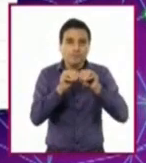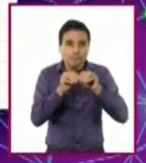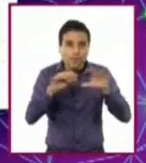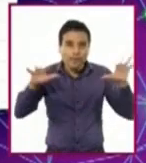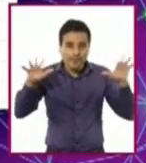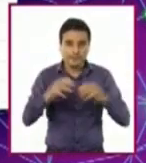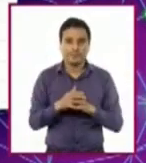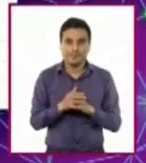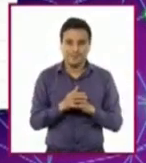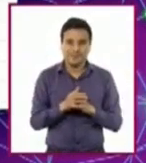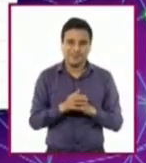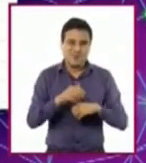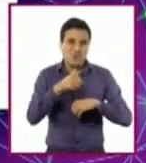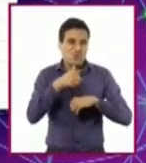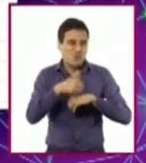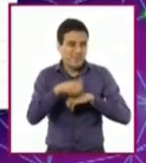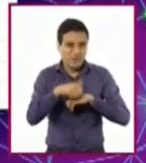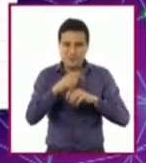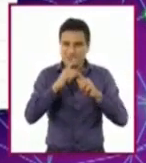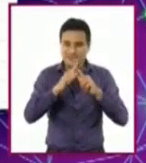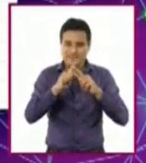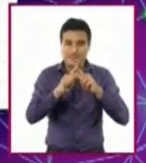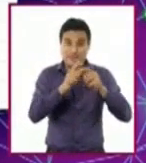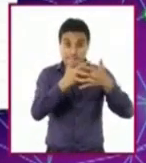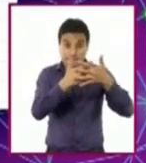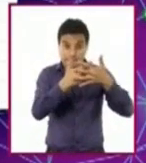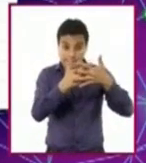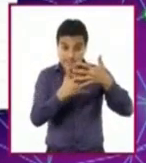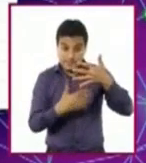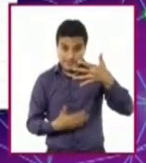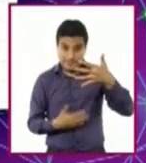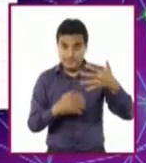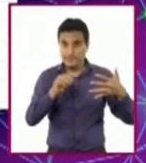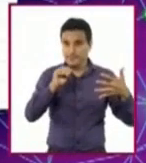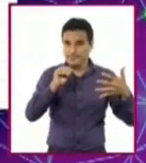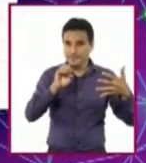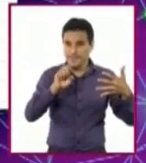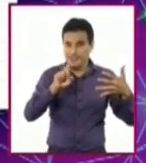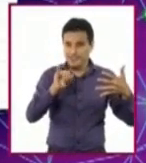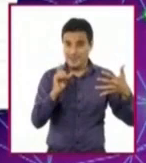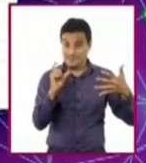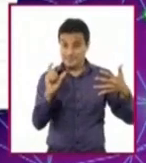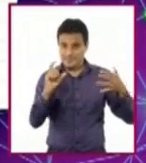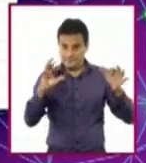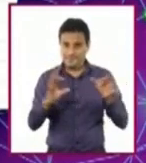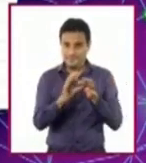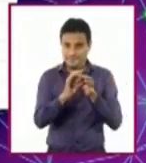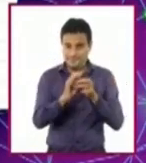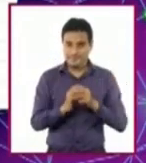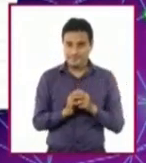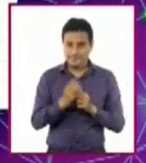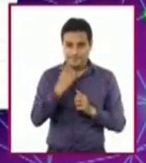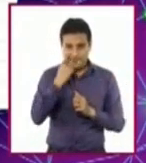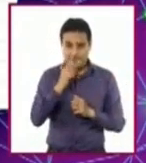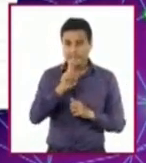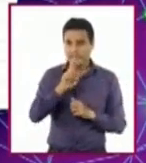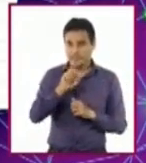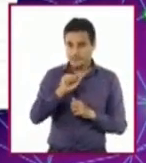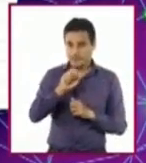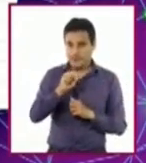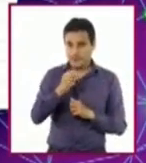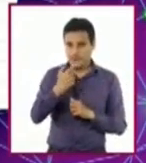aleja un conjunto de datos respecto de la media aritmética analicemos el significado del rango